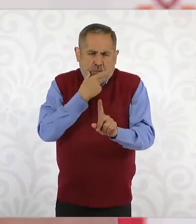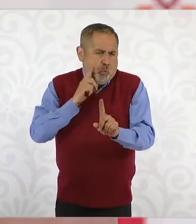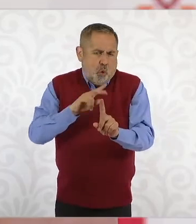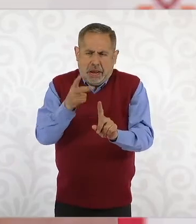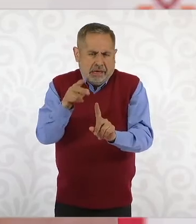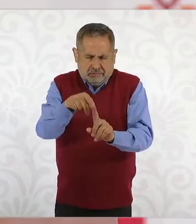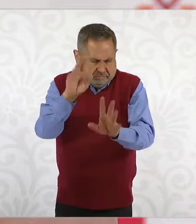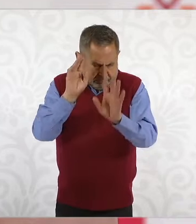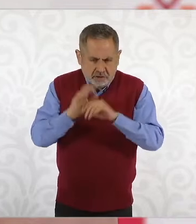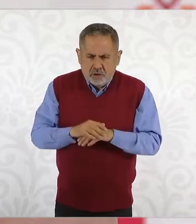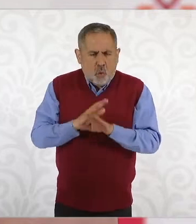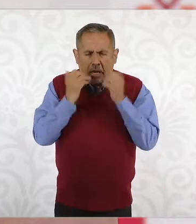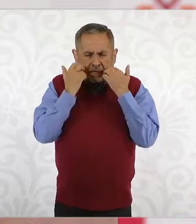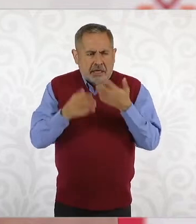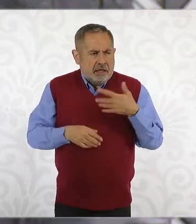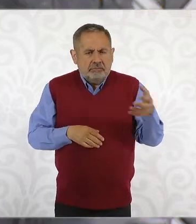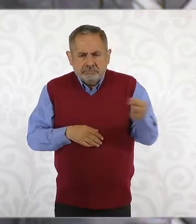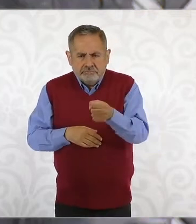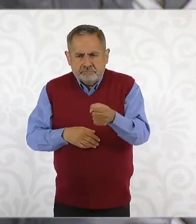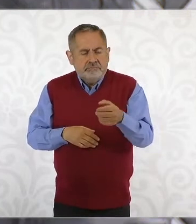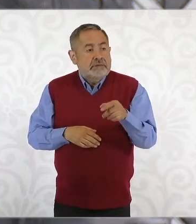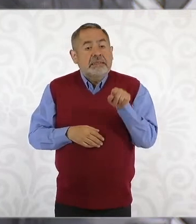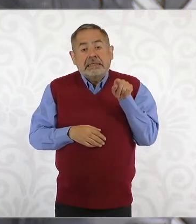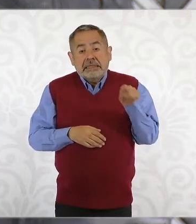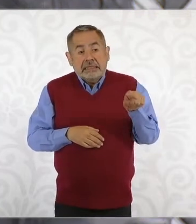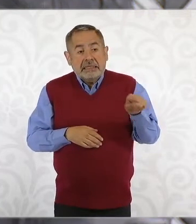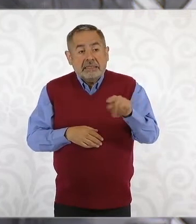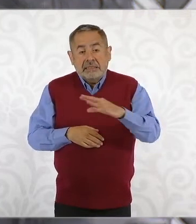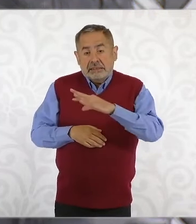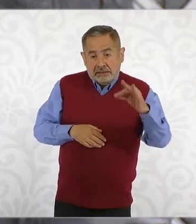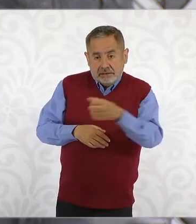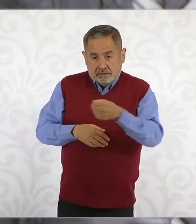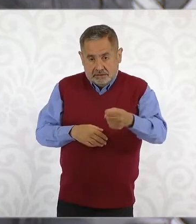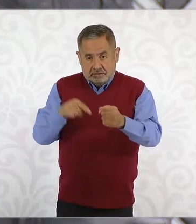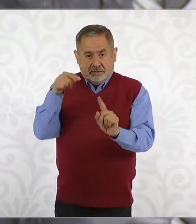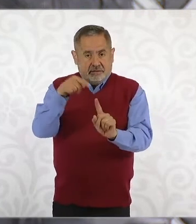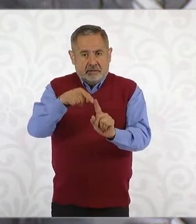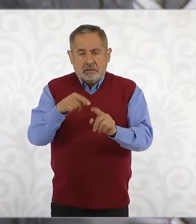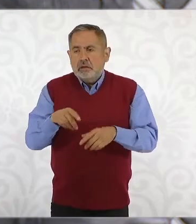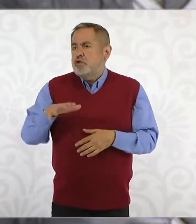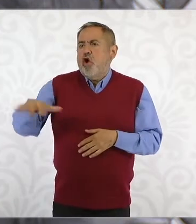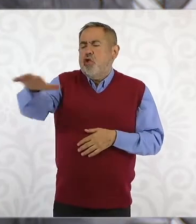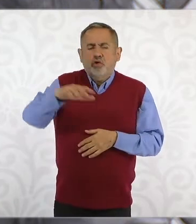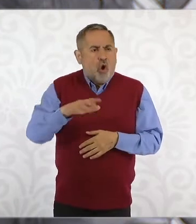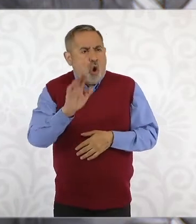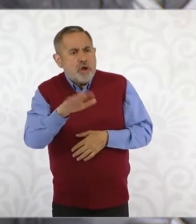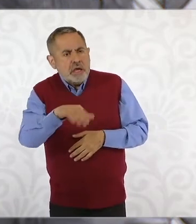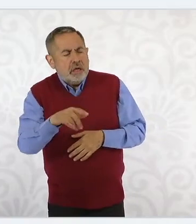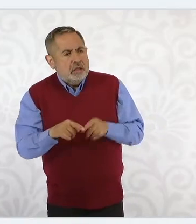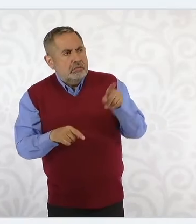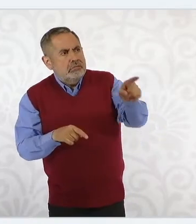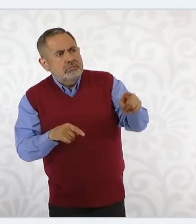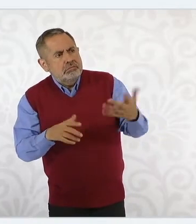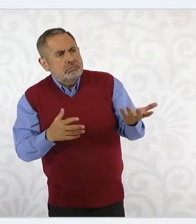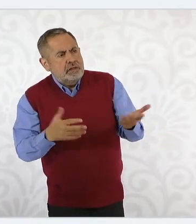ciudadana, cualquier persona del pueblo de México puede decirle a esta persona: oye, no estás cumpliendo con